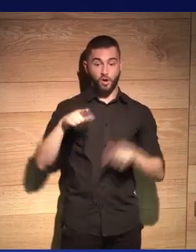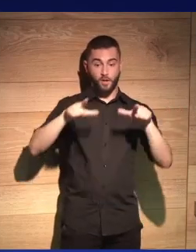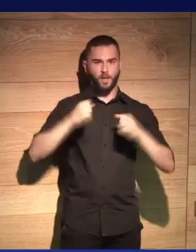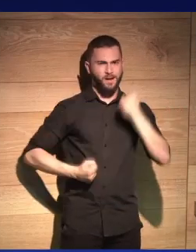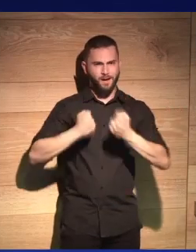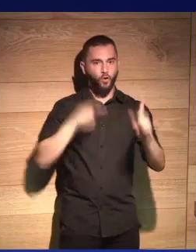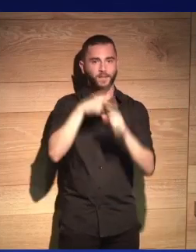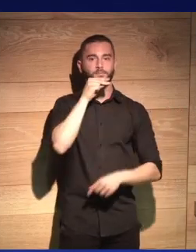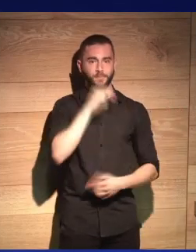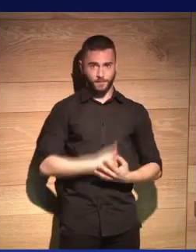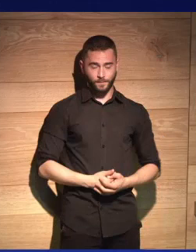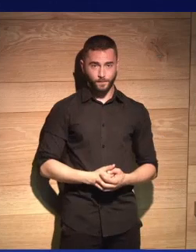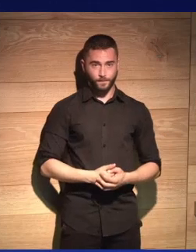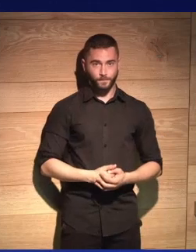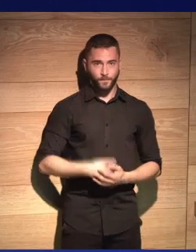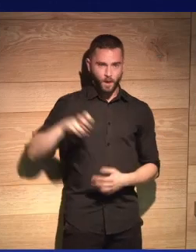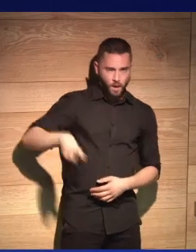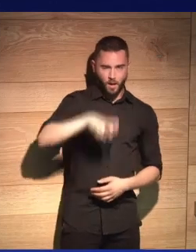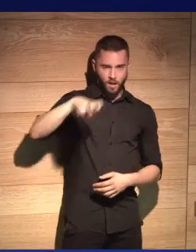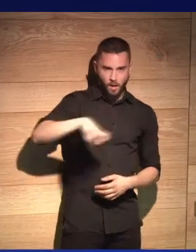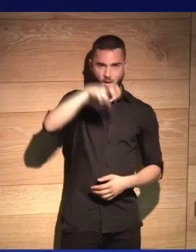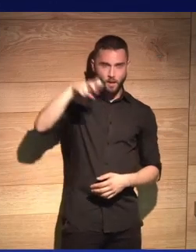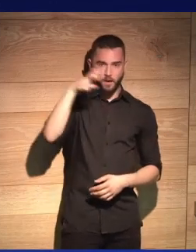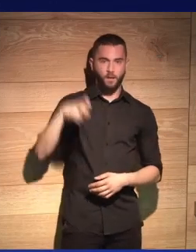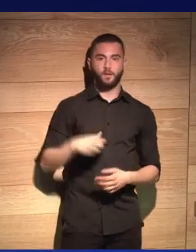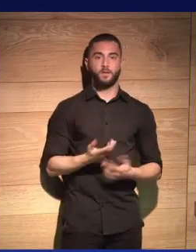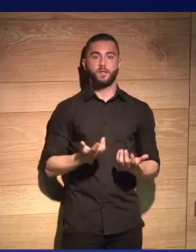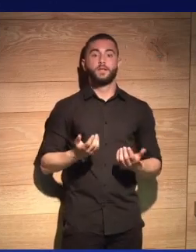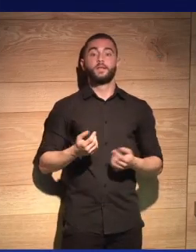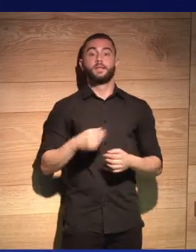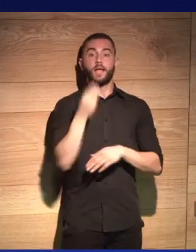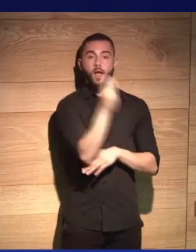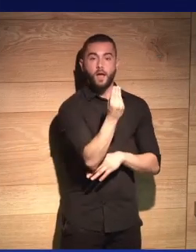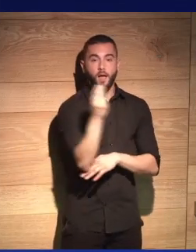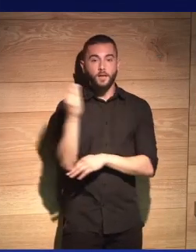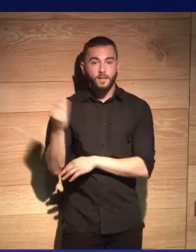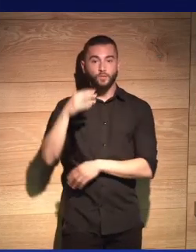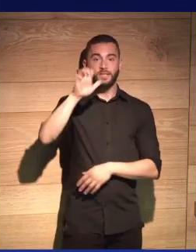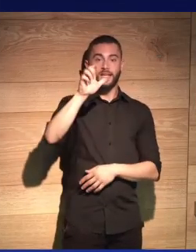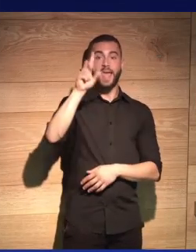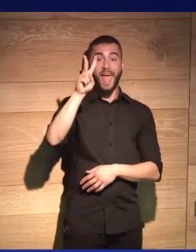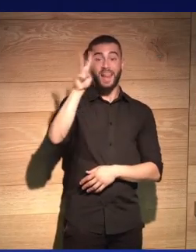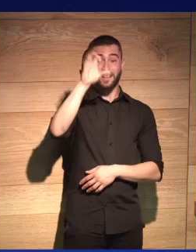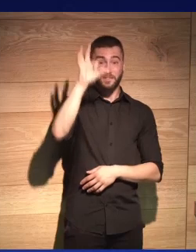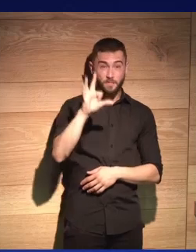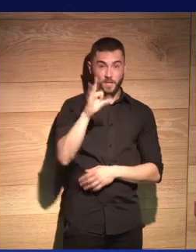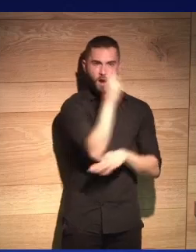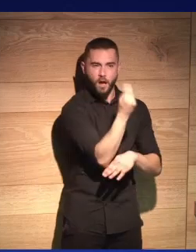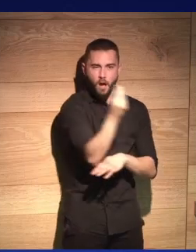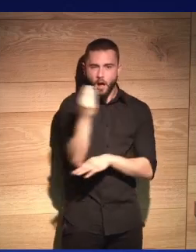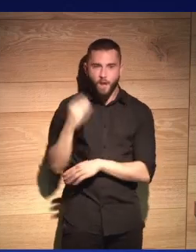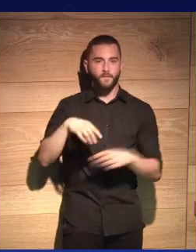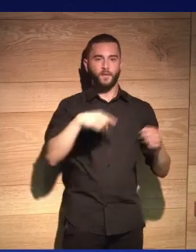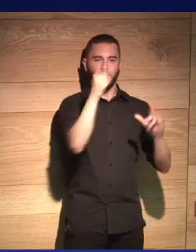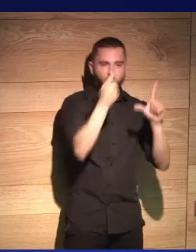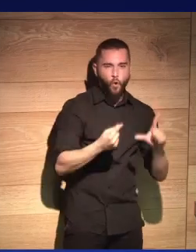pipí. Subimos escaleras, pasamos de largo inquietantes estatuas de cera de Elvis, cientos de fotos y